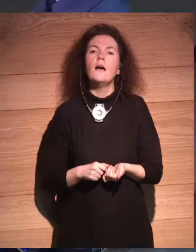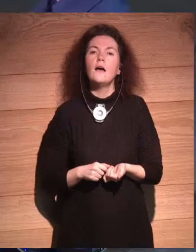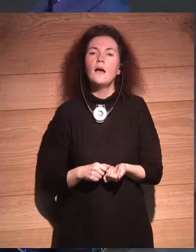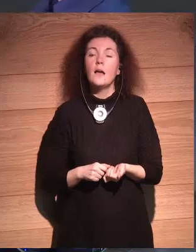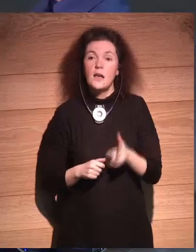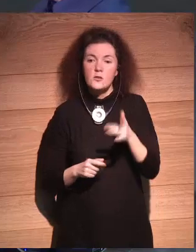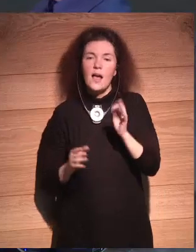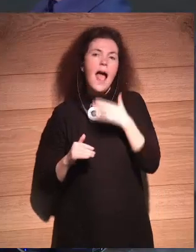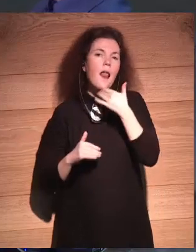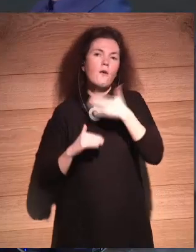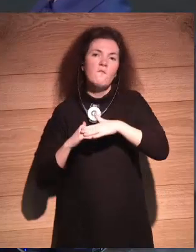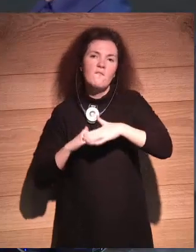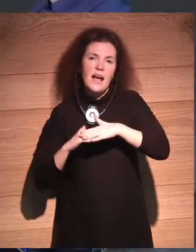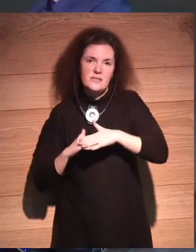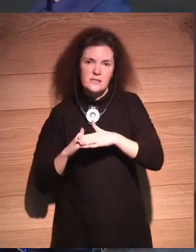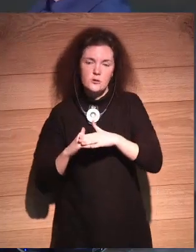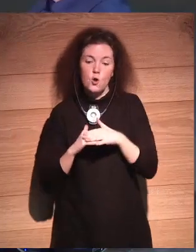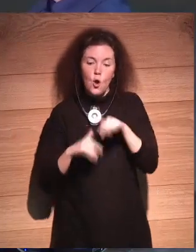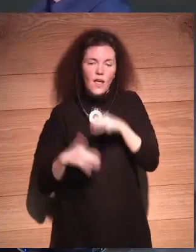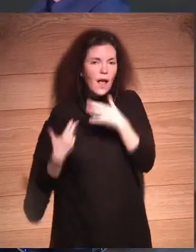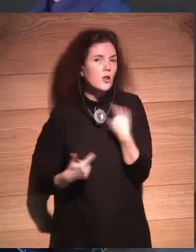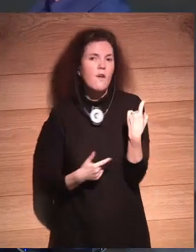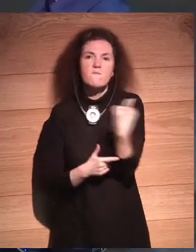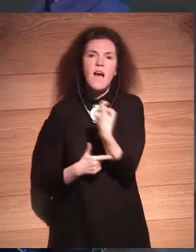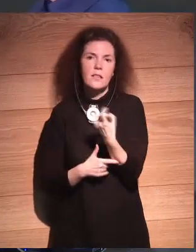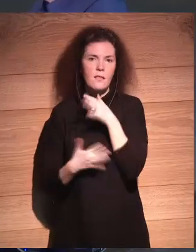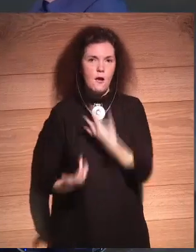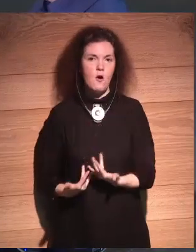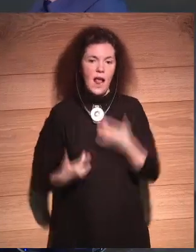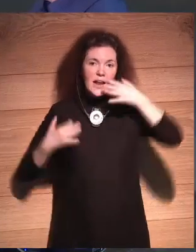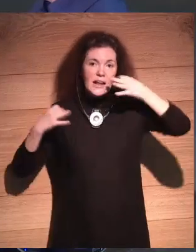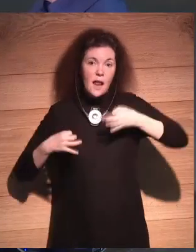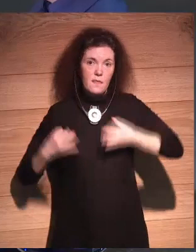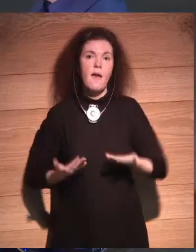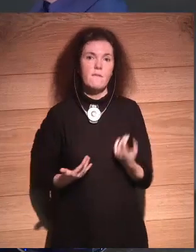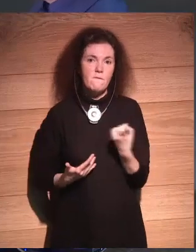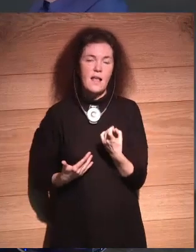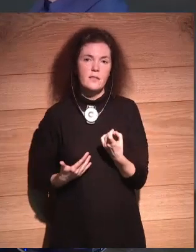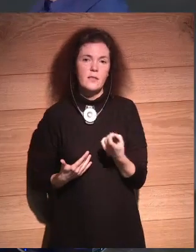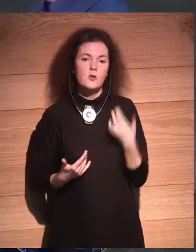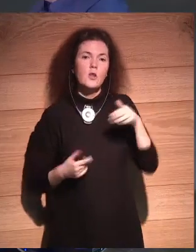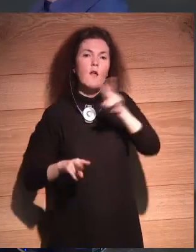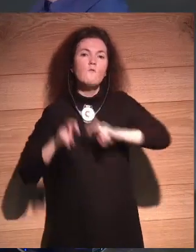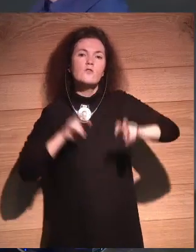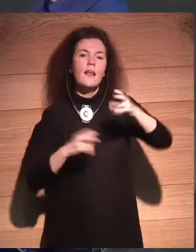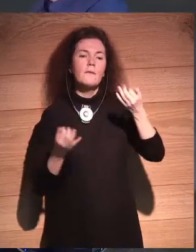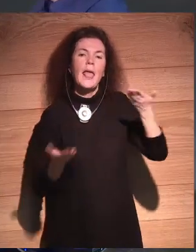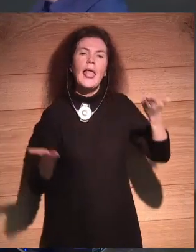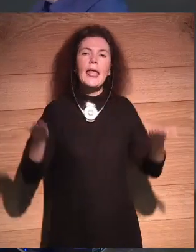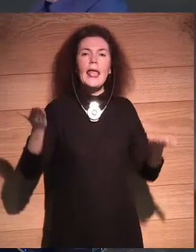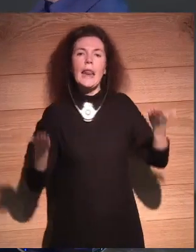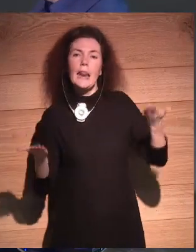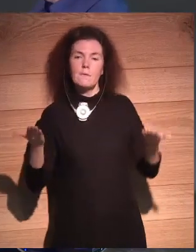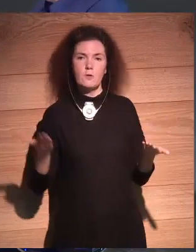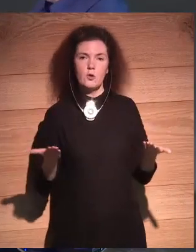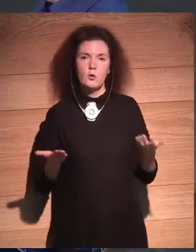Así que esto es algo básico y esto nos falta hoy en día y nos seguirá faltando, esa realidad. Sí, hay que buscar ese equilibrio, diría yo. No hay nada